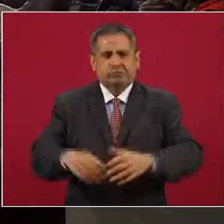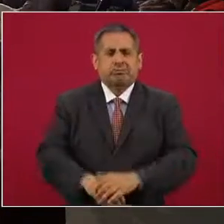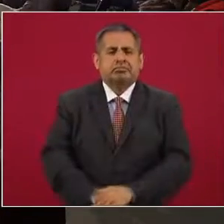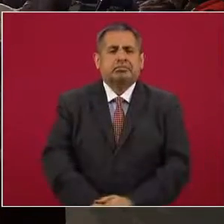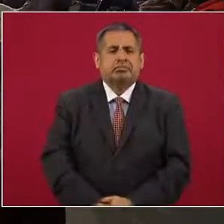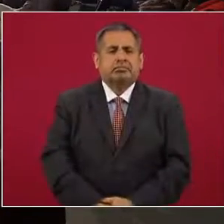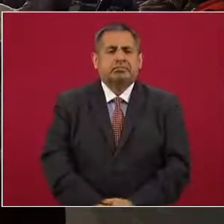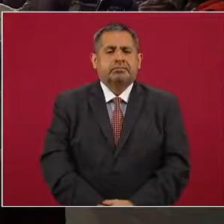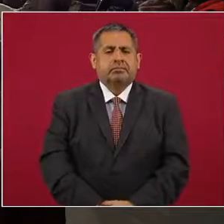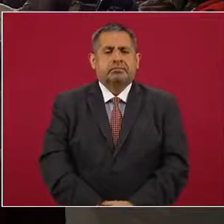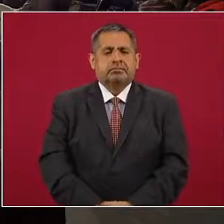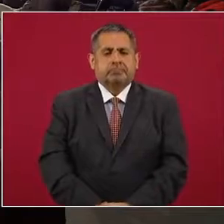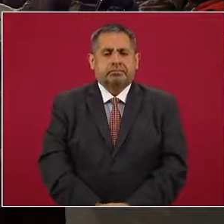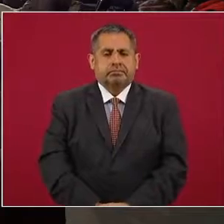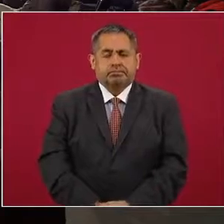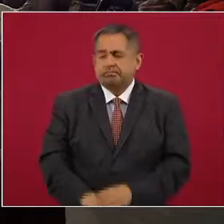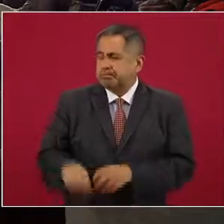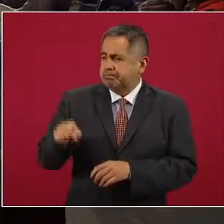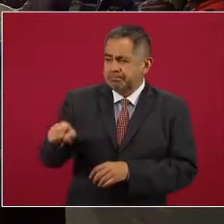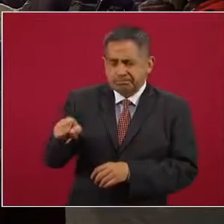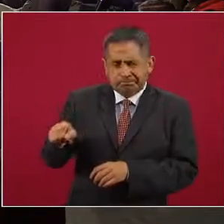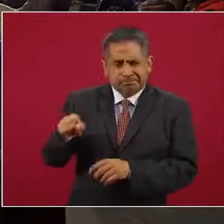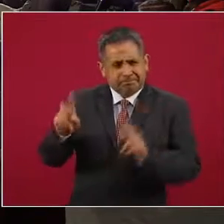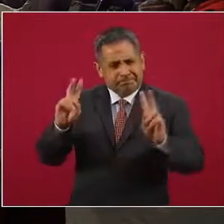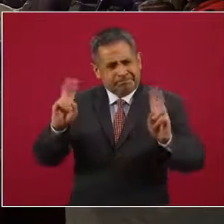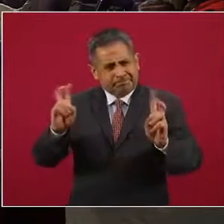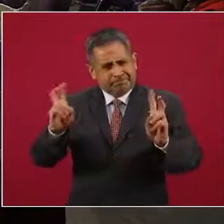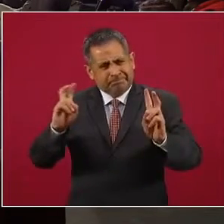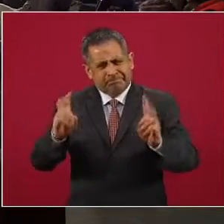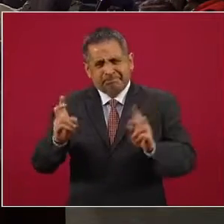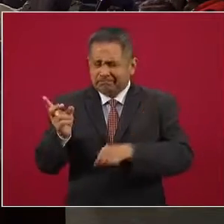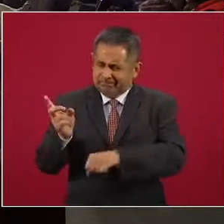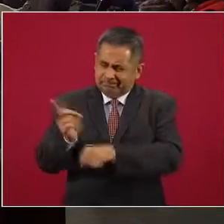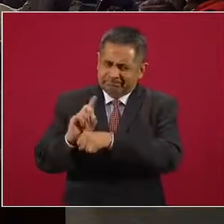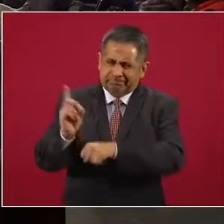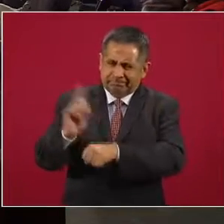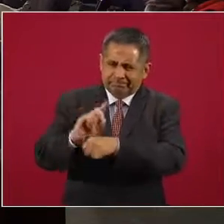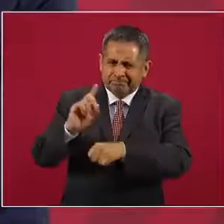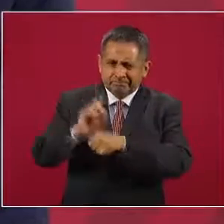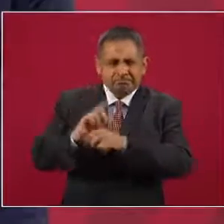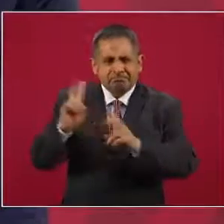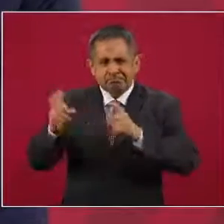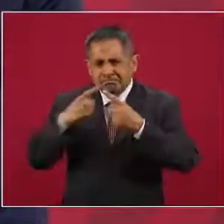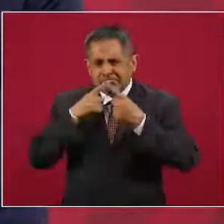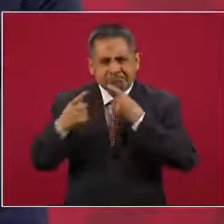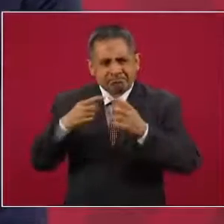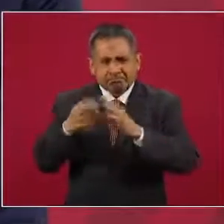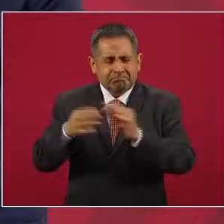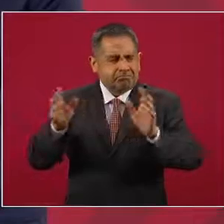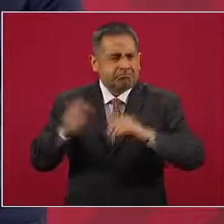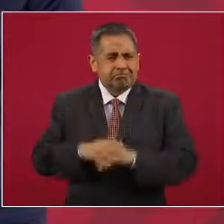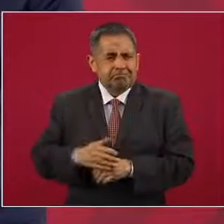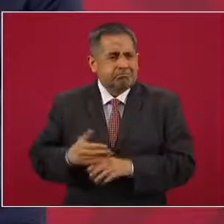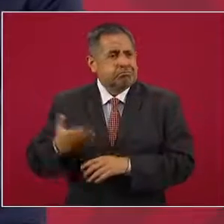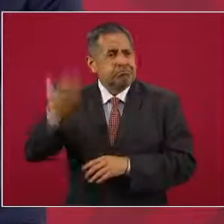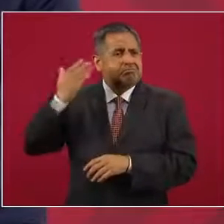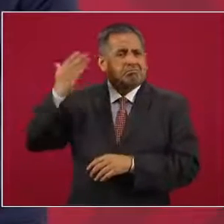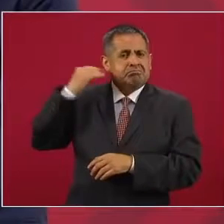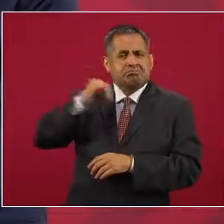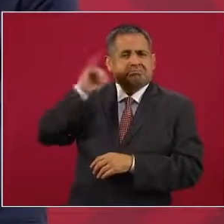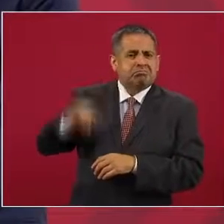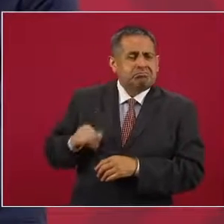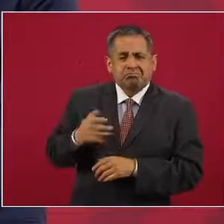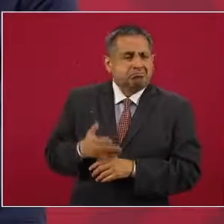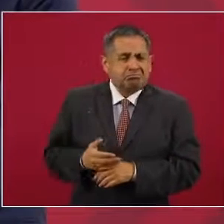Es un tema que tratamos todos los días, todos los días. Yo creo que nunca en la historia del país